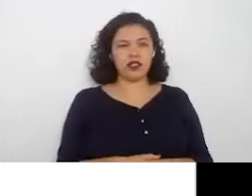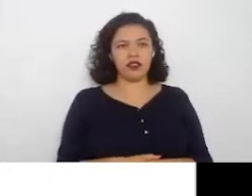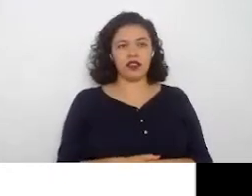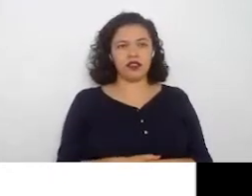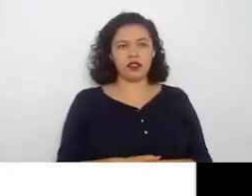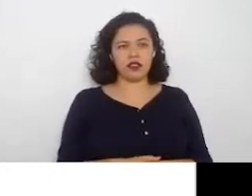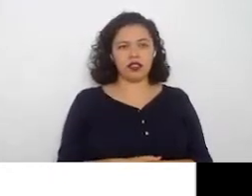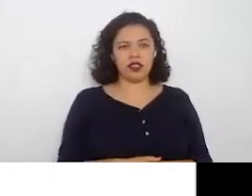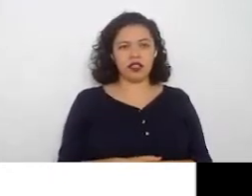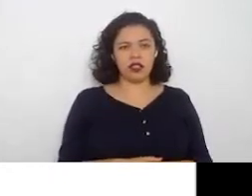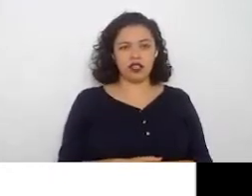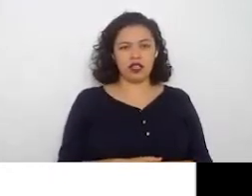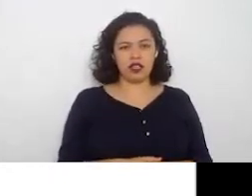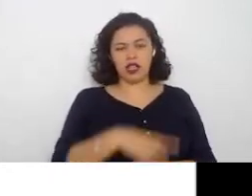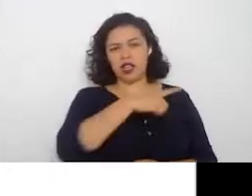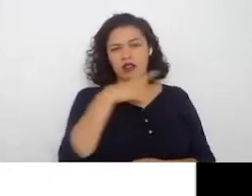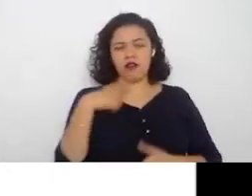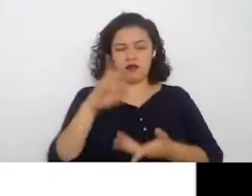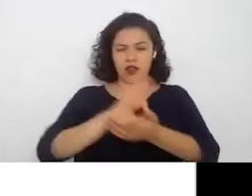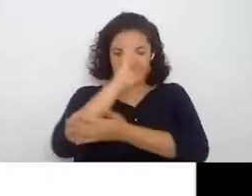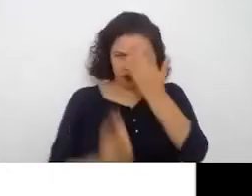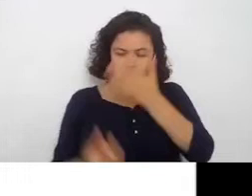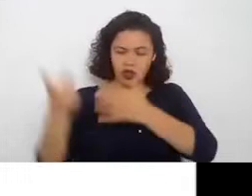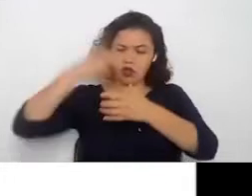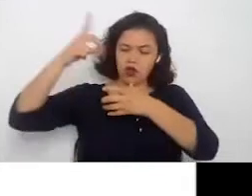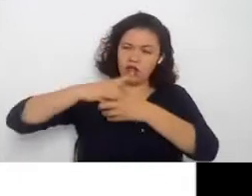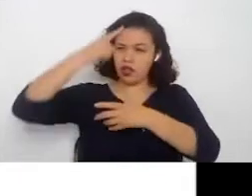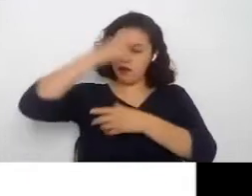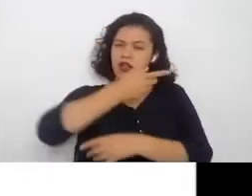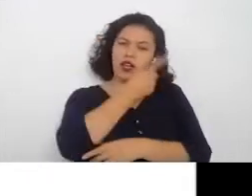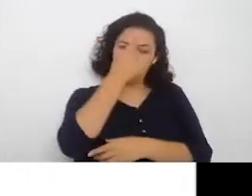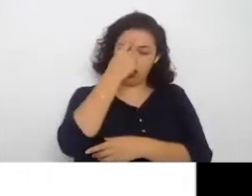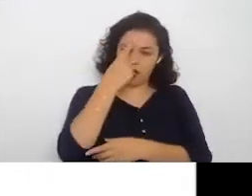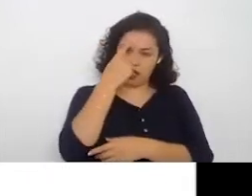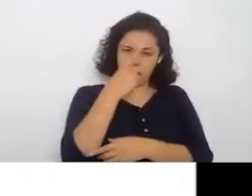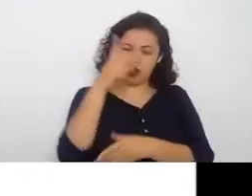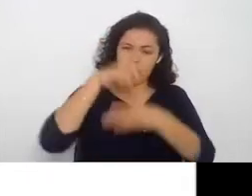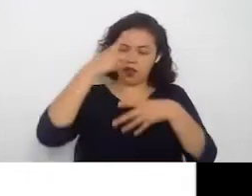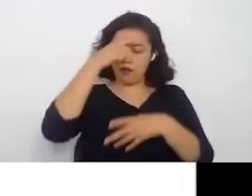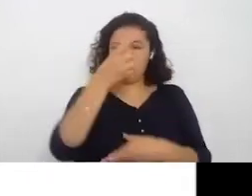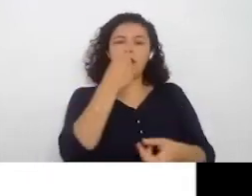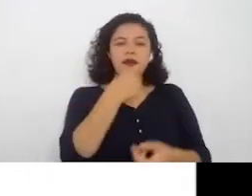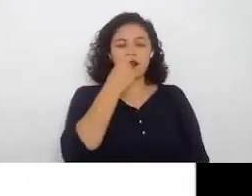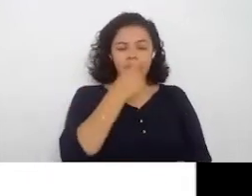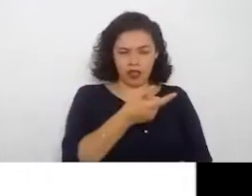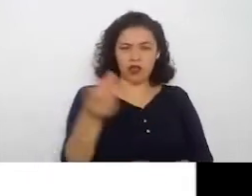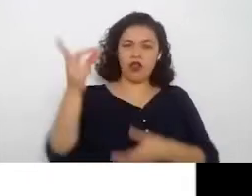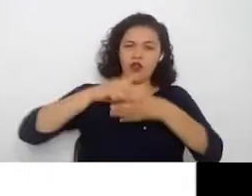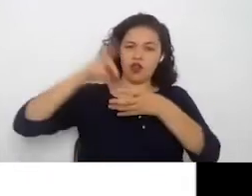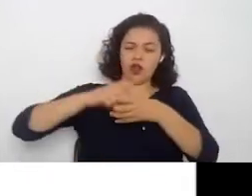del recibo deducible, si le pones donativo en salud, donativo en medicamentos, donativo